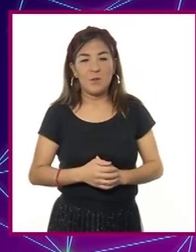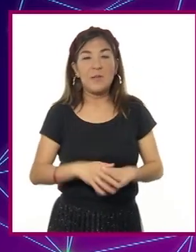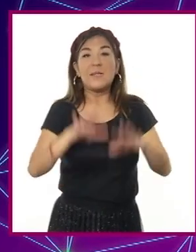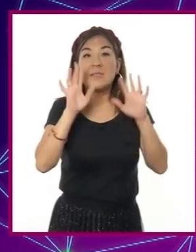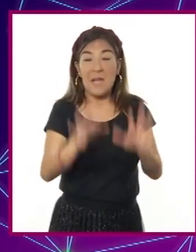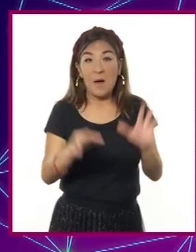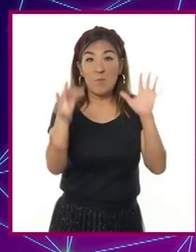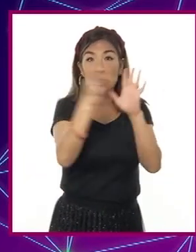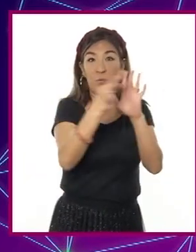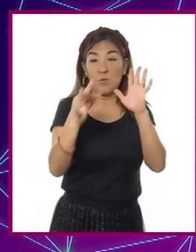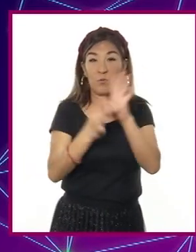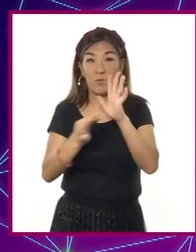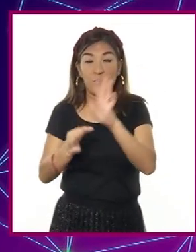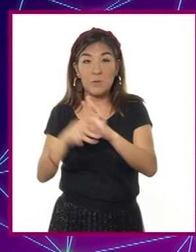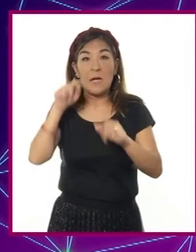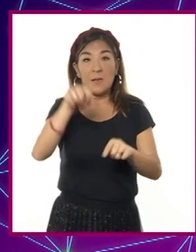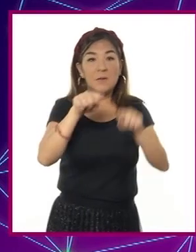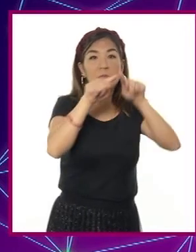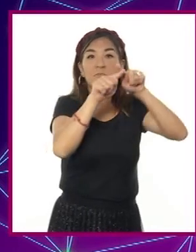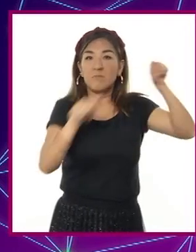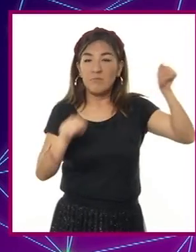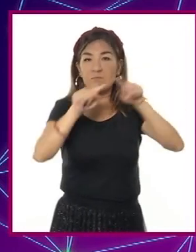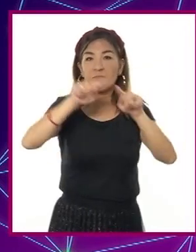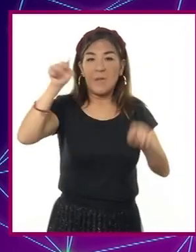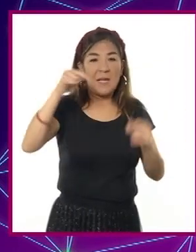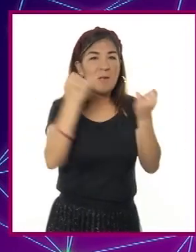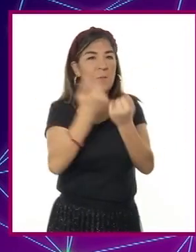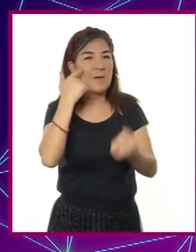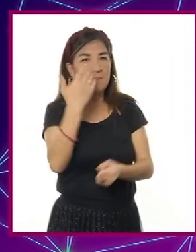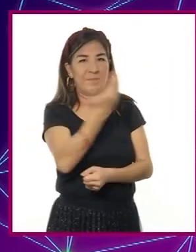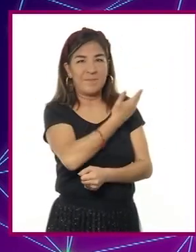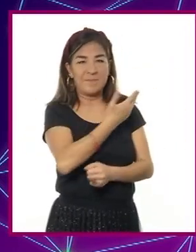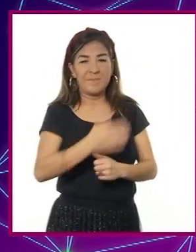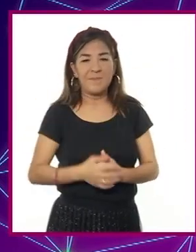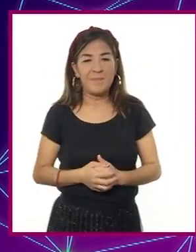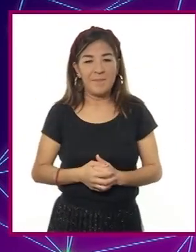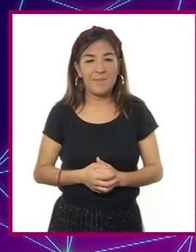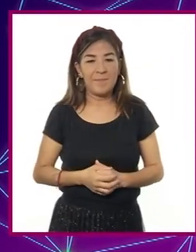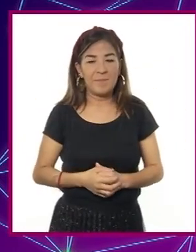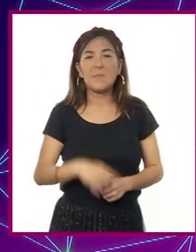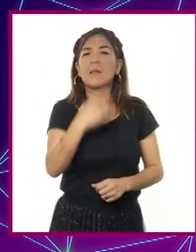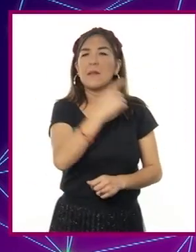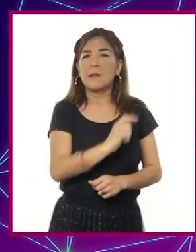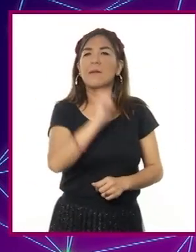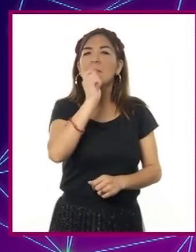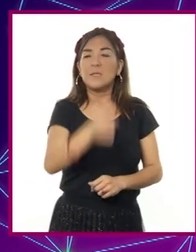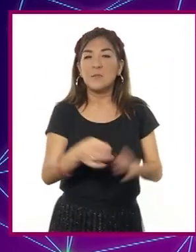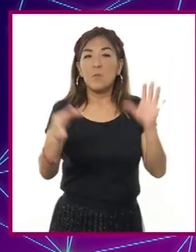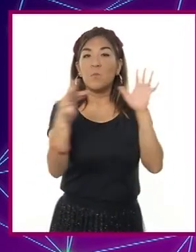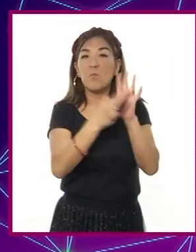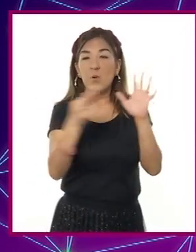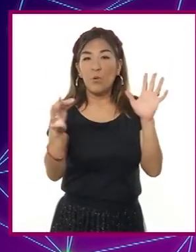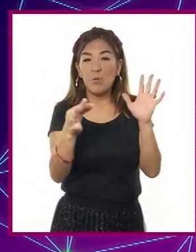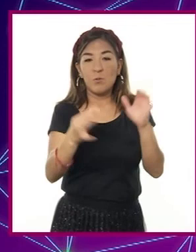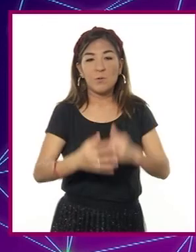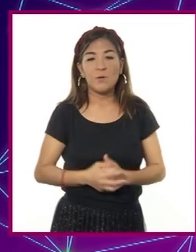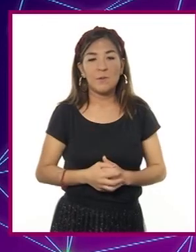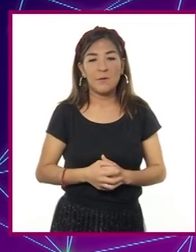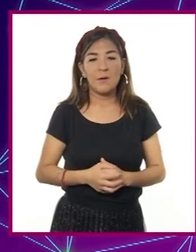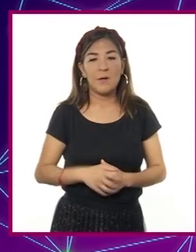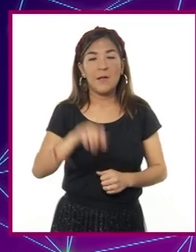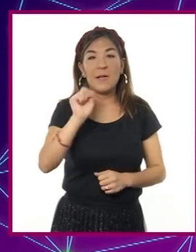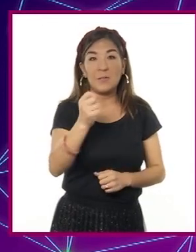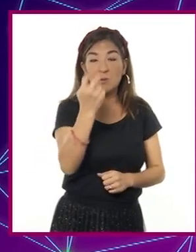de intersección de las 4 bisectrices como se muestra, y se tiene que el punto de intersección de los